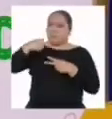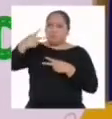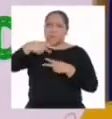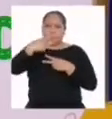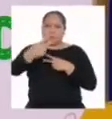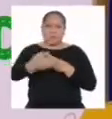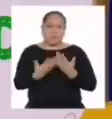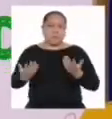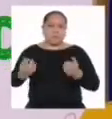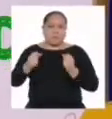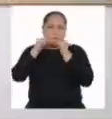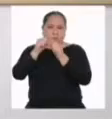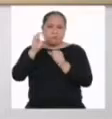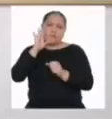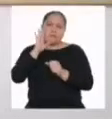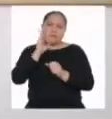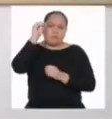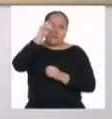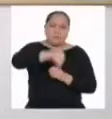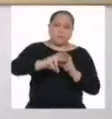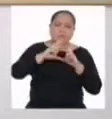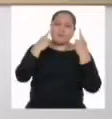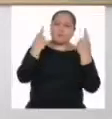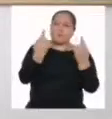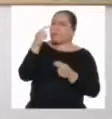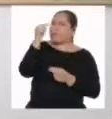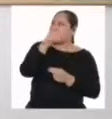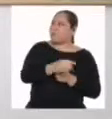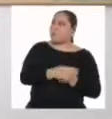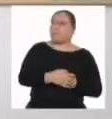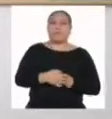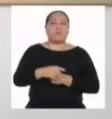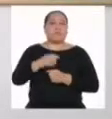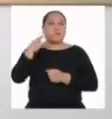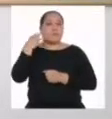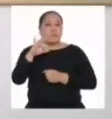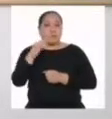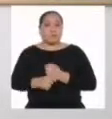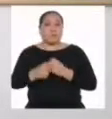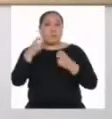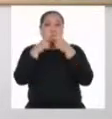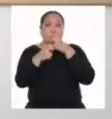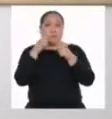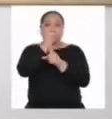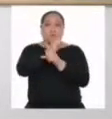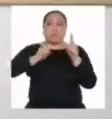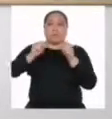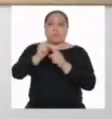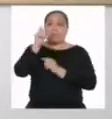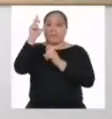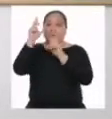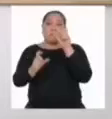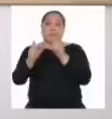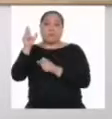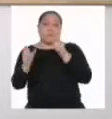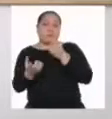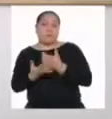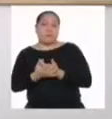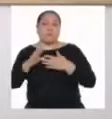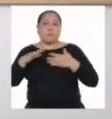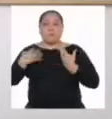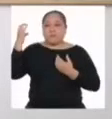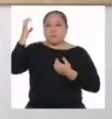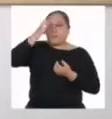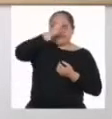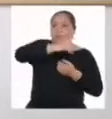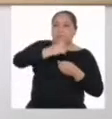siguen botando basura en el reciclaje? Bueno, siempre que haya un conflicto social, los ciudadanos pueden buscar